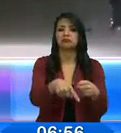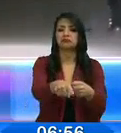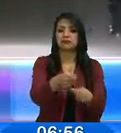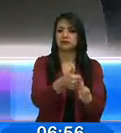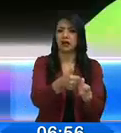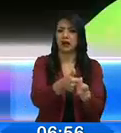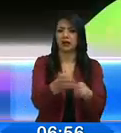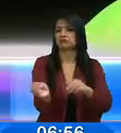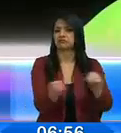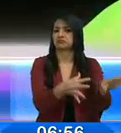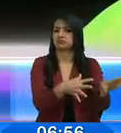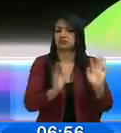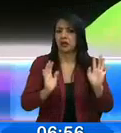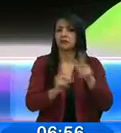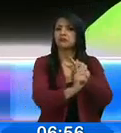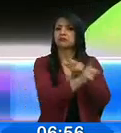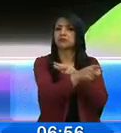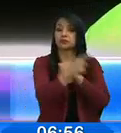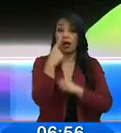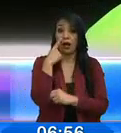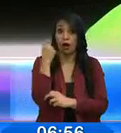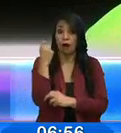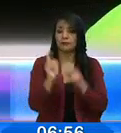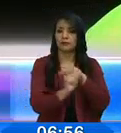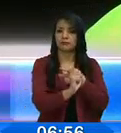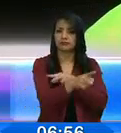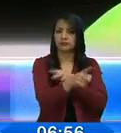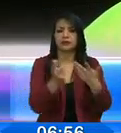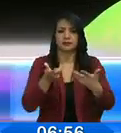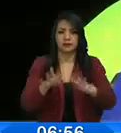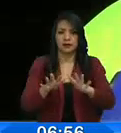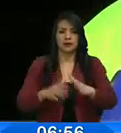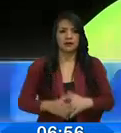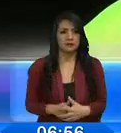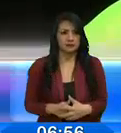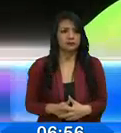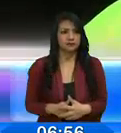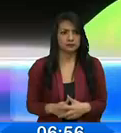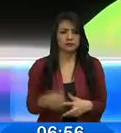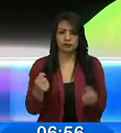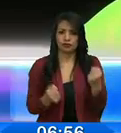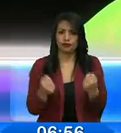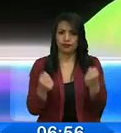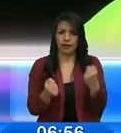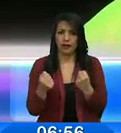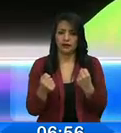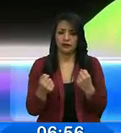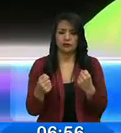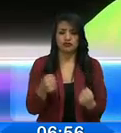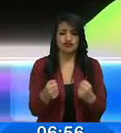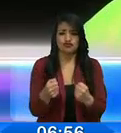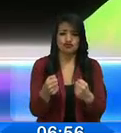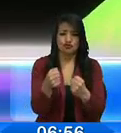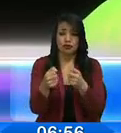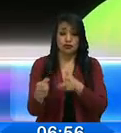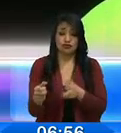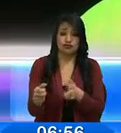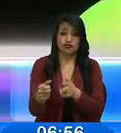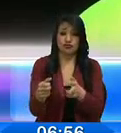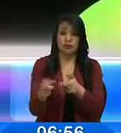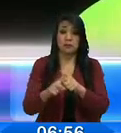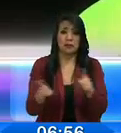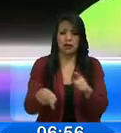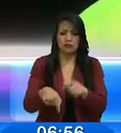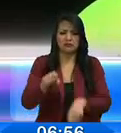metros. Trató de abandonar el lugar del accidente, tanto conductor como vehículo, pero como el vehículo sufrió